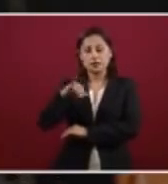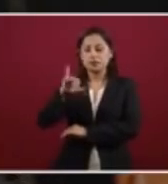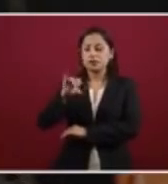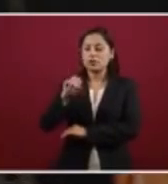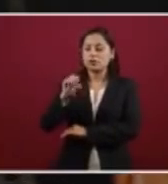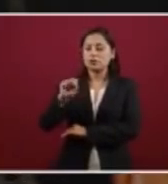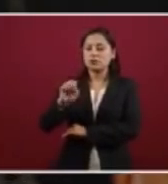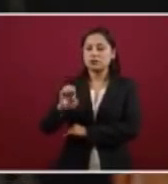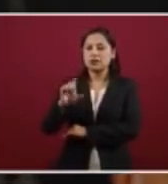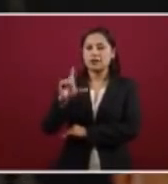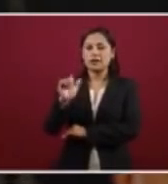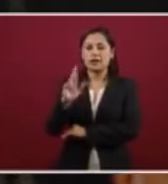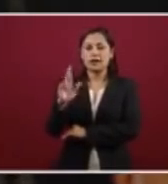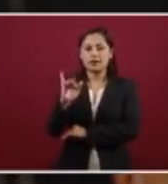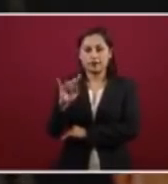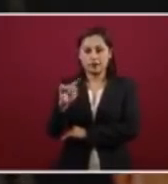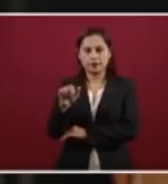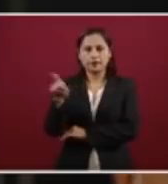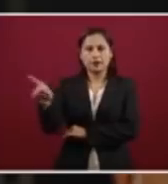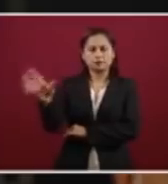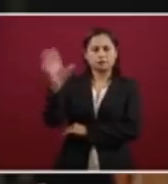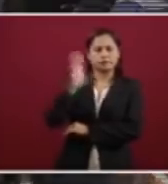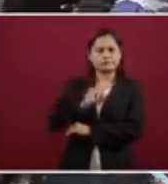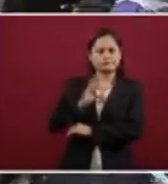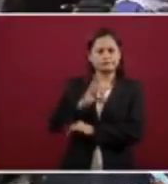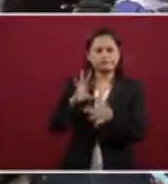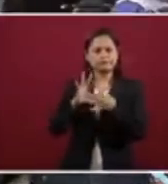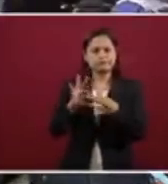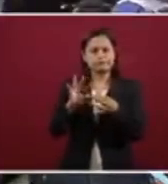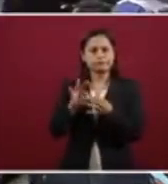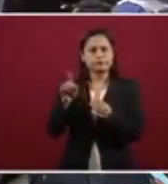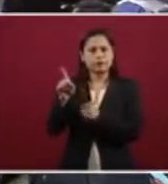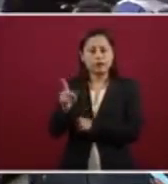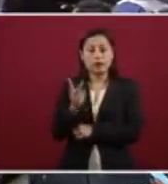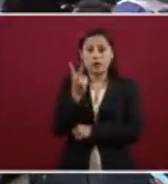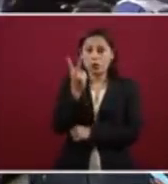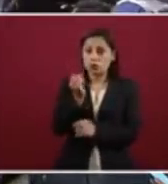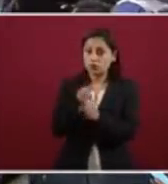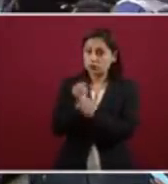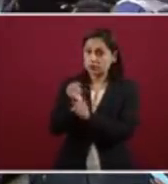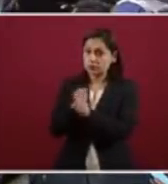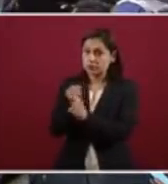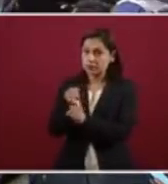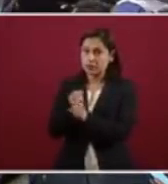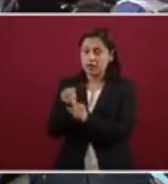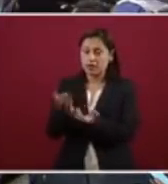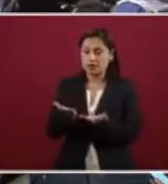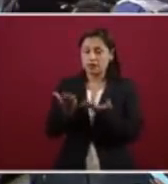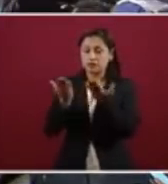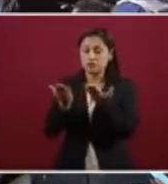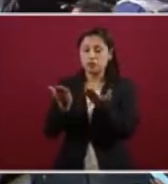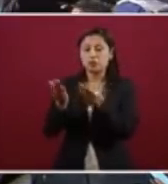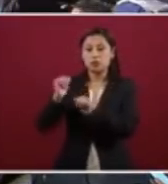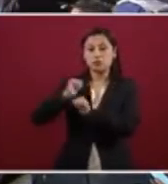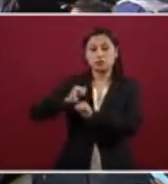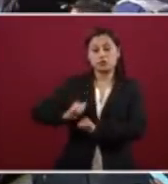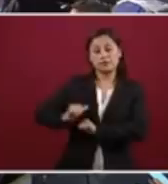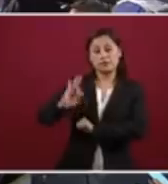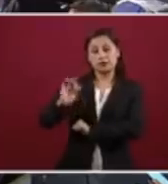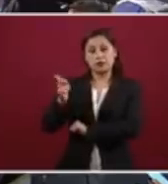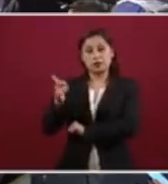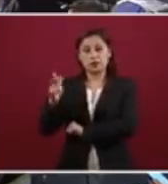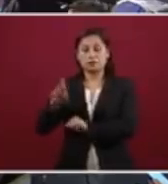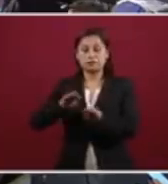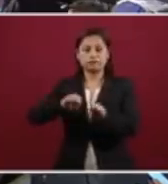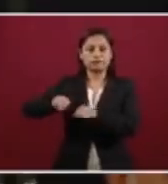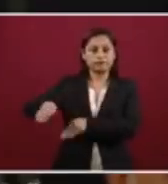Larrieta. Él nos platica que existen dos líneas de investigación que fueron desestimadas por la Fiscalía. La primera de